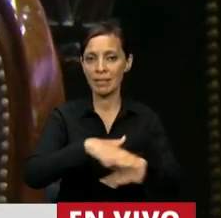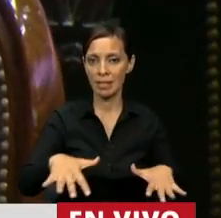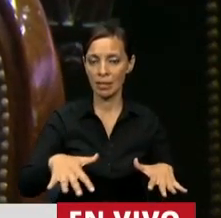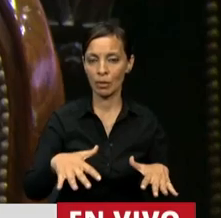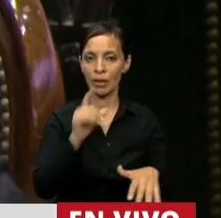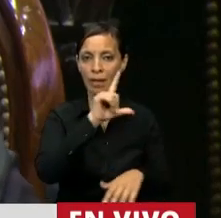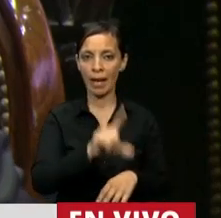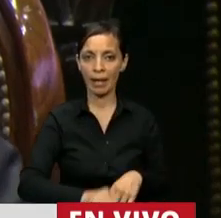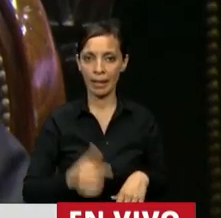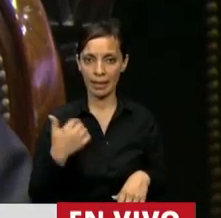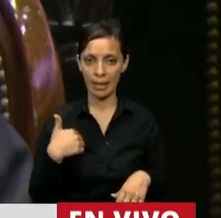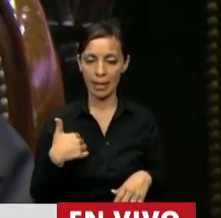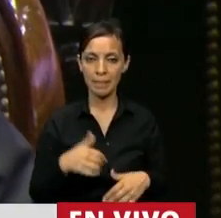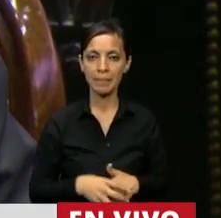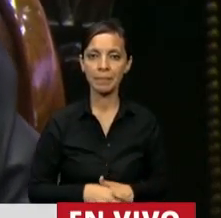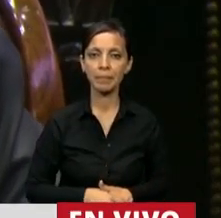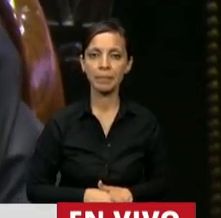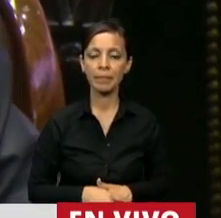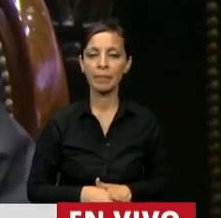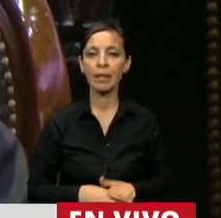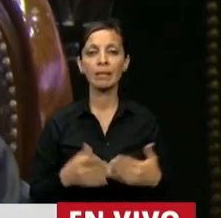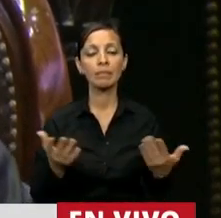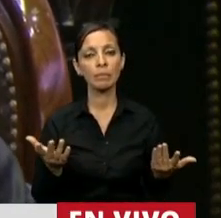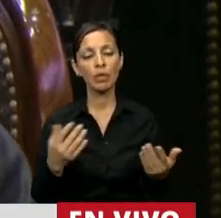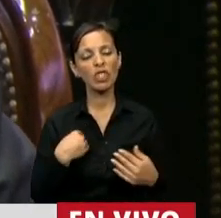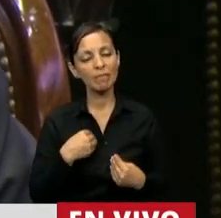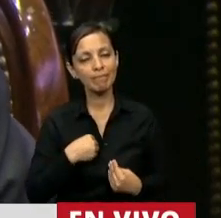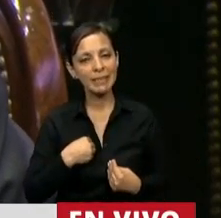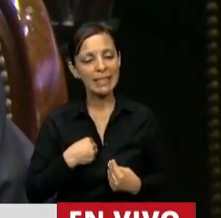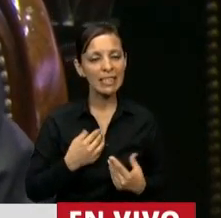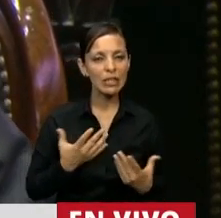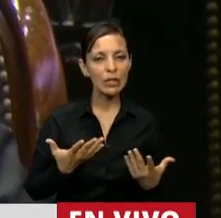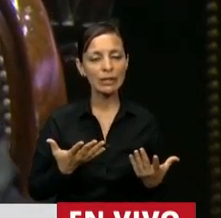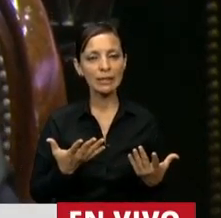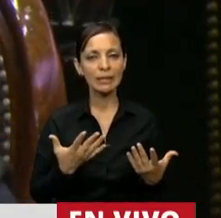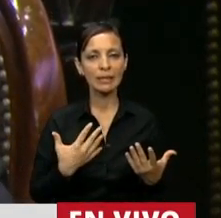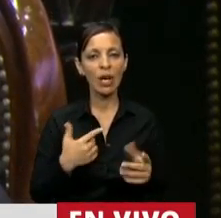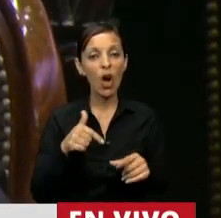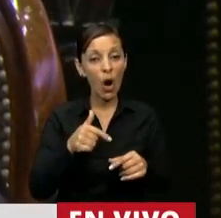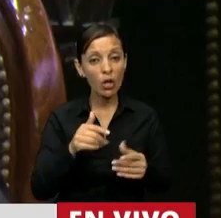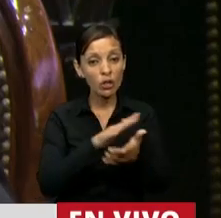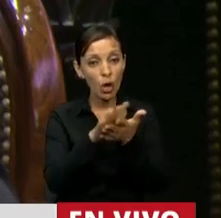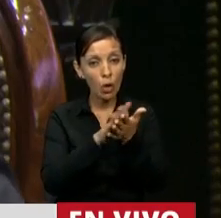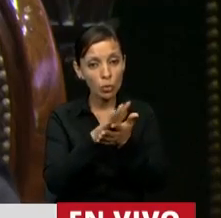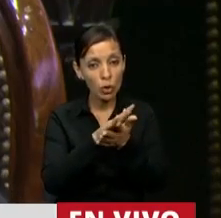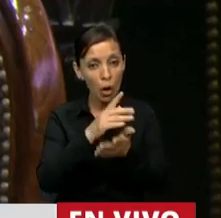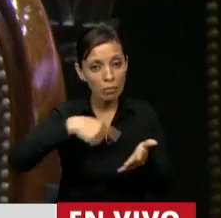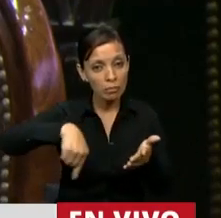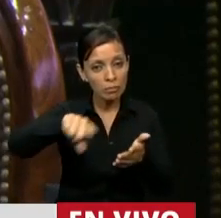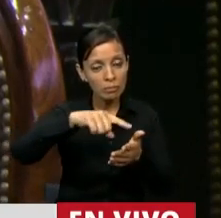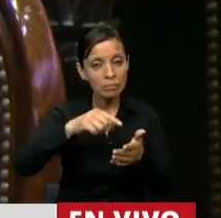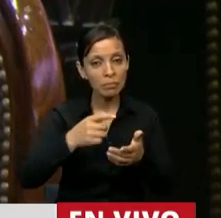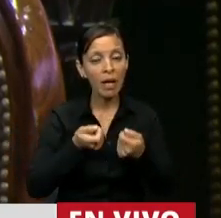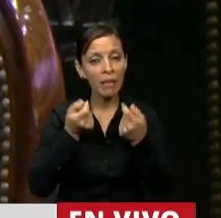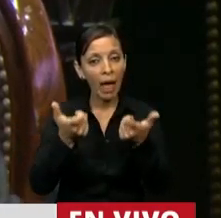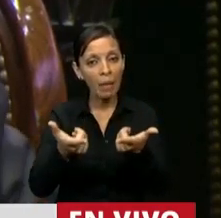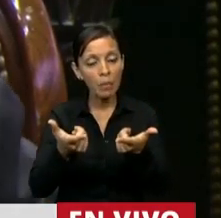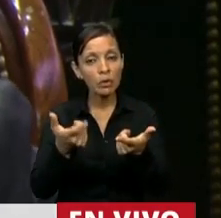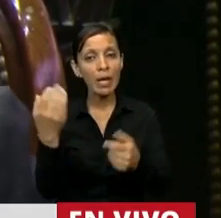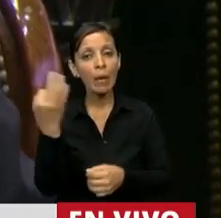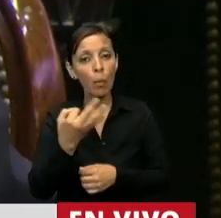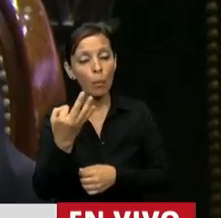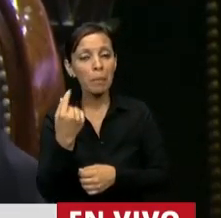Argentina. Entonces, de verdad que siento que la respuesta que hoy estamos dando es buena, pero